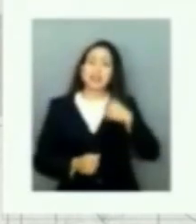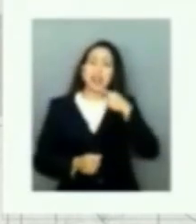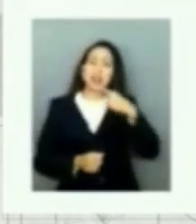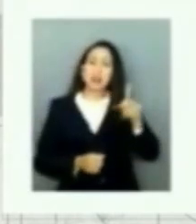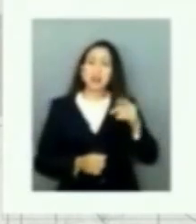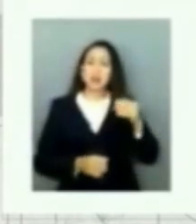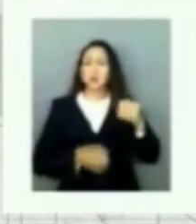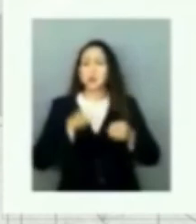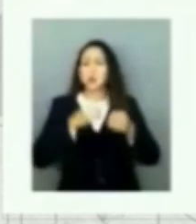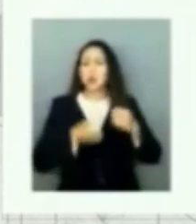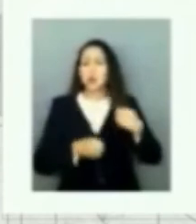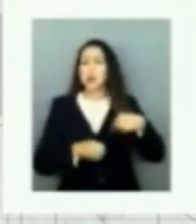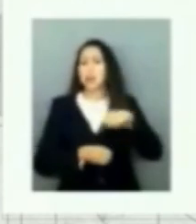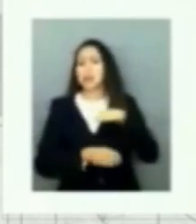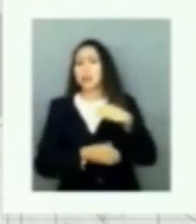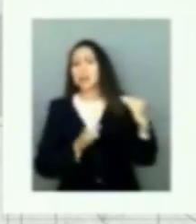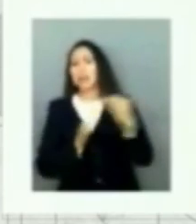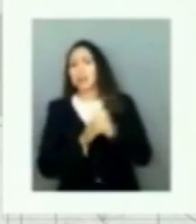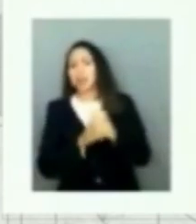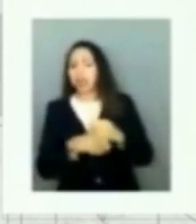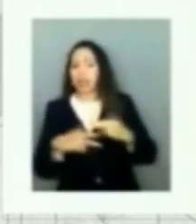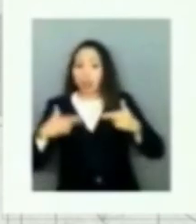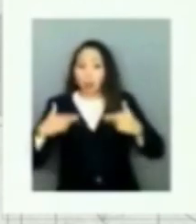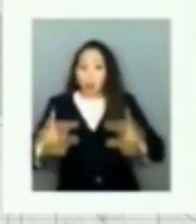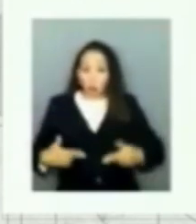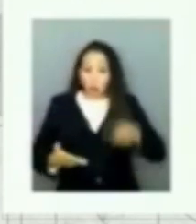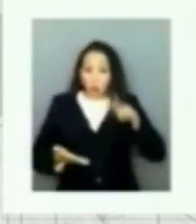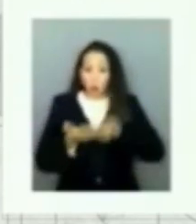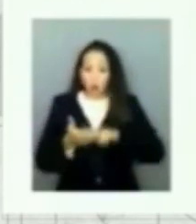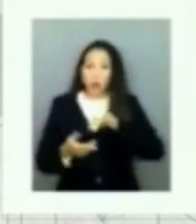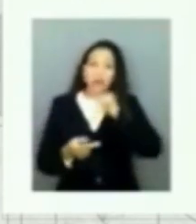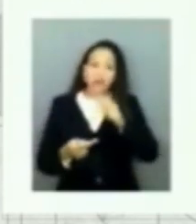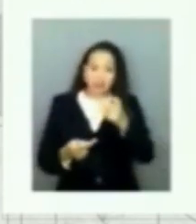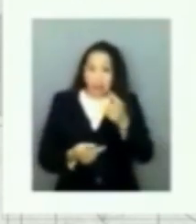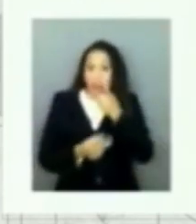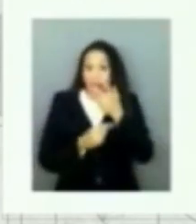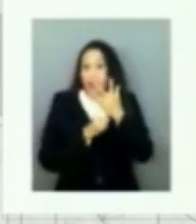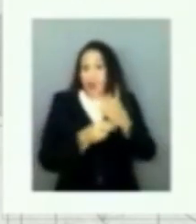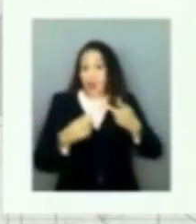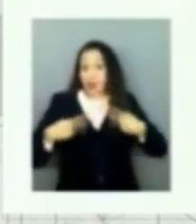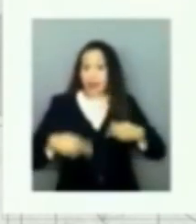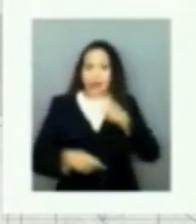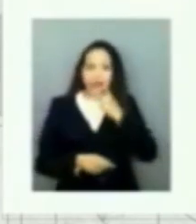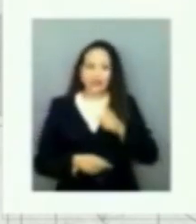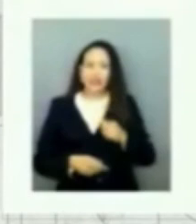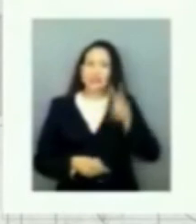es inhumana, que la justicia es una pesadilla.